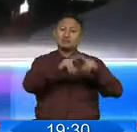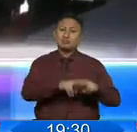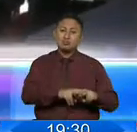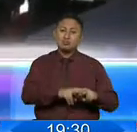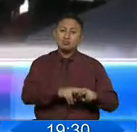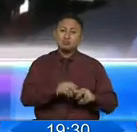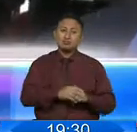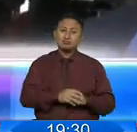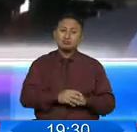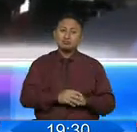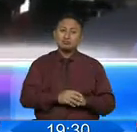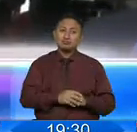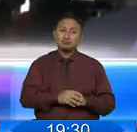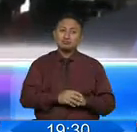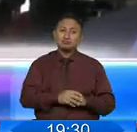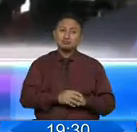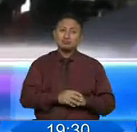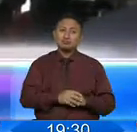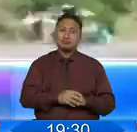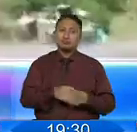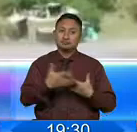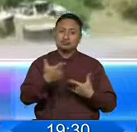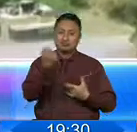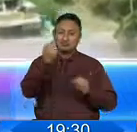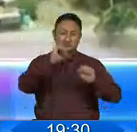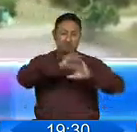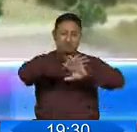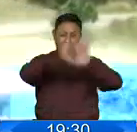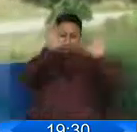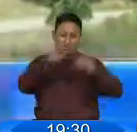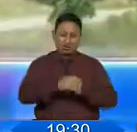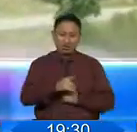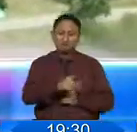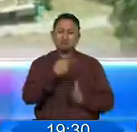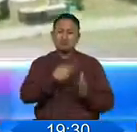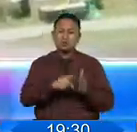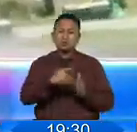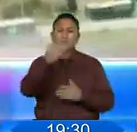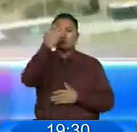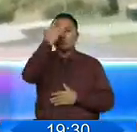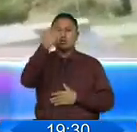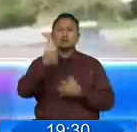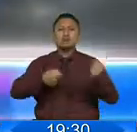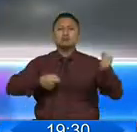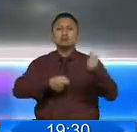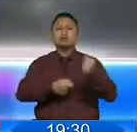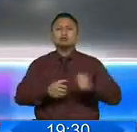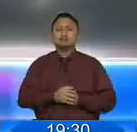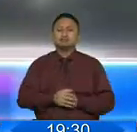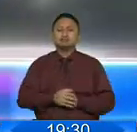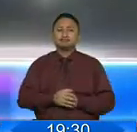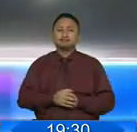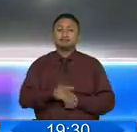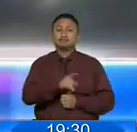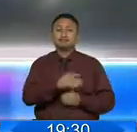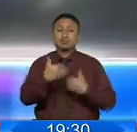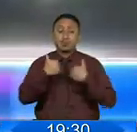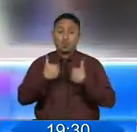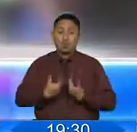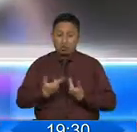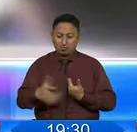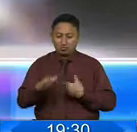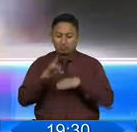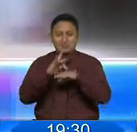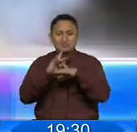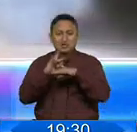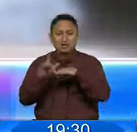de esta situación para tener ya claros los datos y las causas en las que fue asesinada la niña. Al encontrarse con el cuerpecito desnudo, se presume